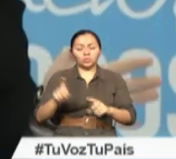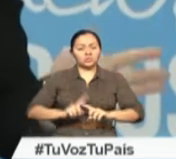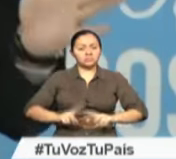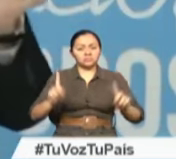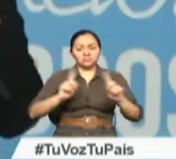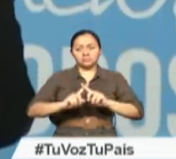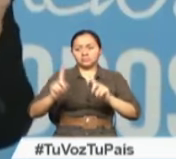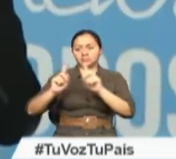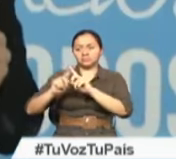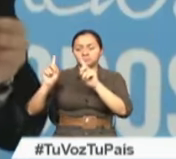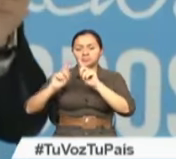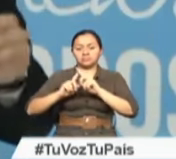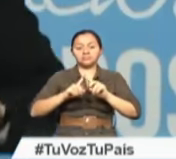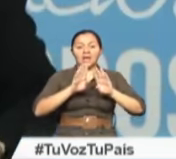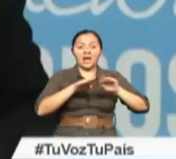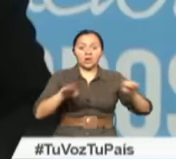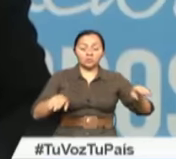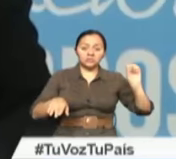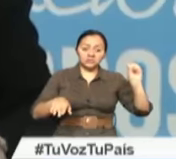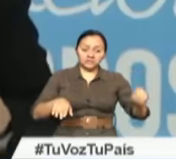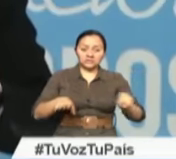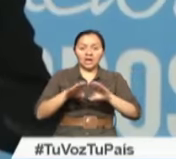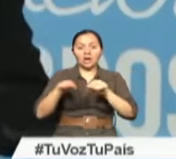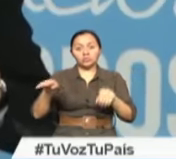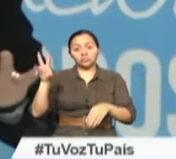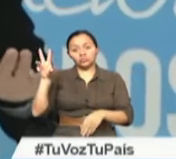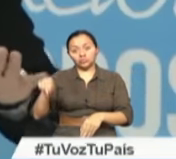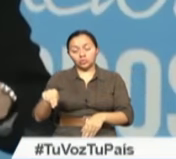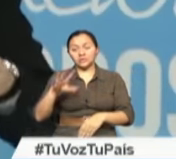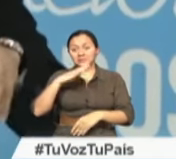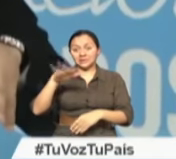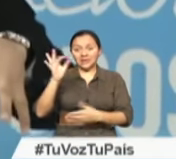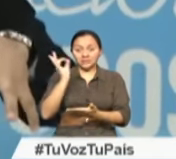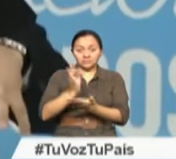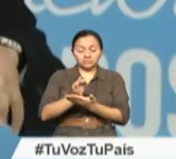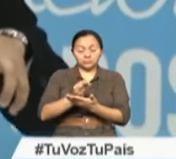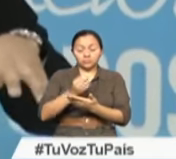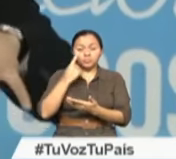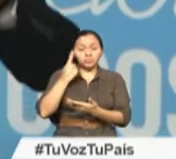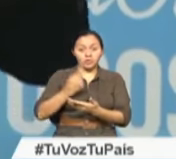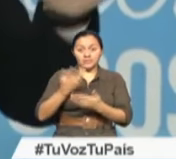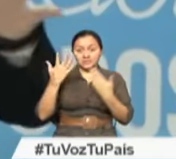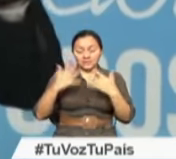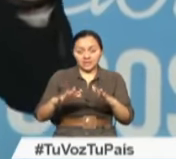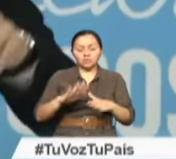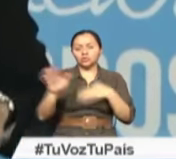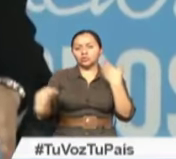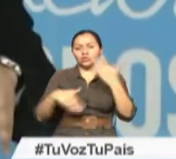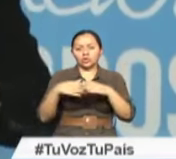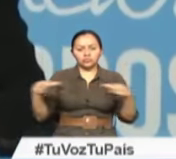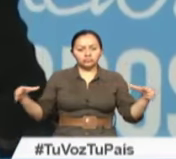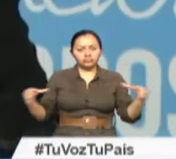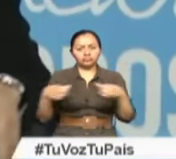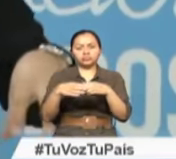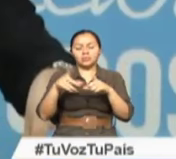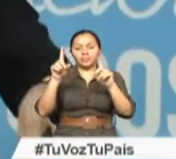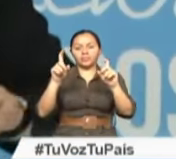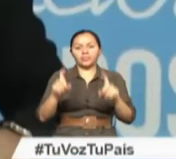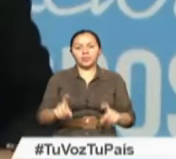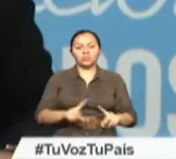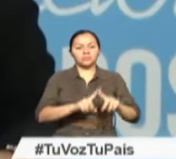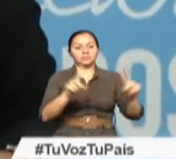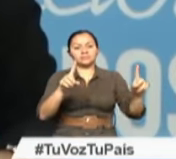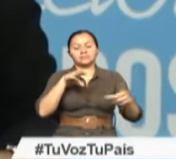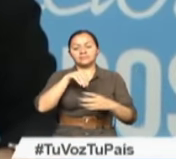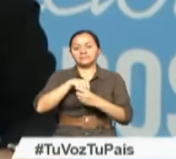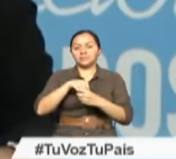Todos los alumnos o no alumnos que estén rindiéndole la prueba van a tener un eh conjunto de preguntas diferentes al